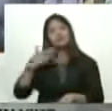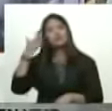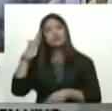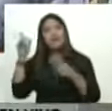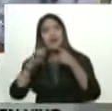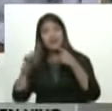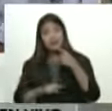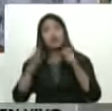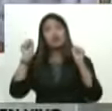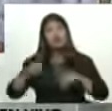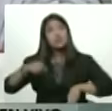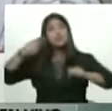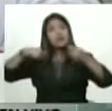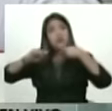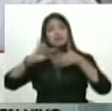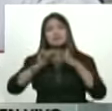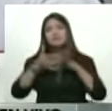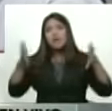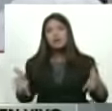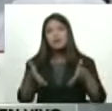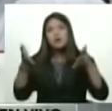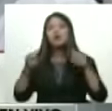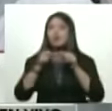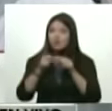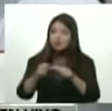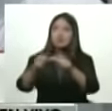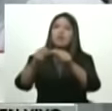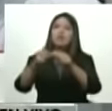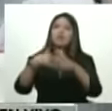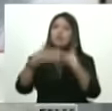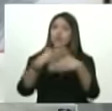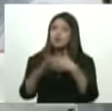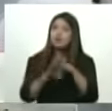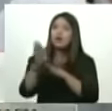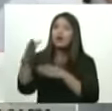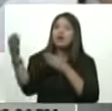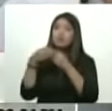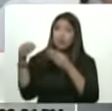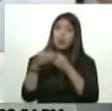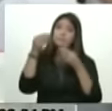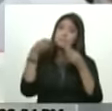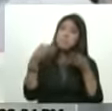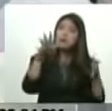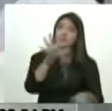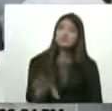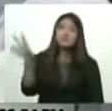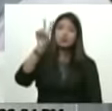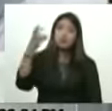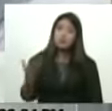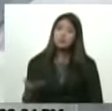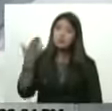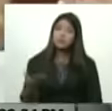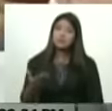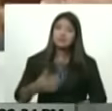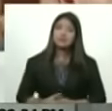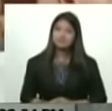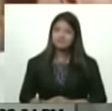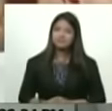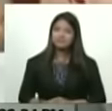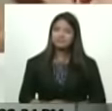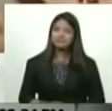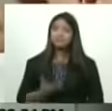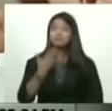y esto le va a impulsar para que sigamos exportando y poder generar divisas para el país, que es muy importante. Bien, agradecemos